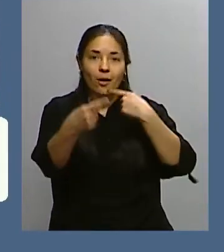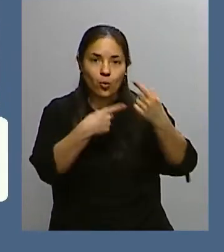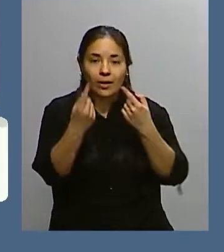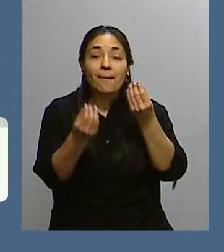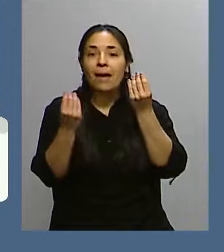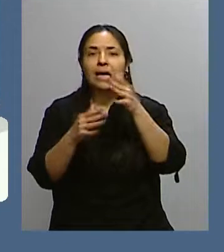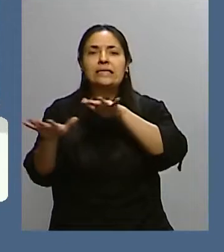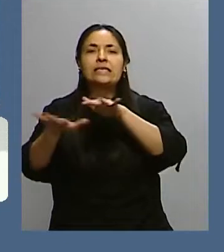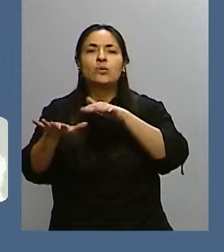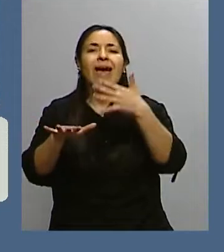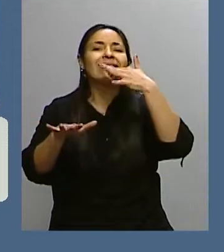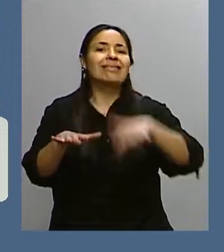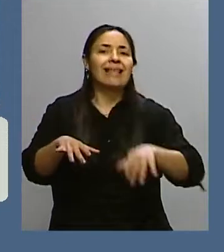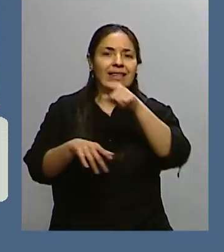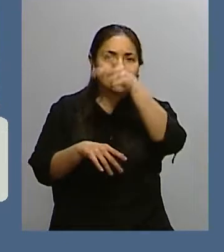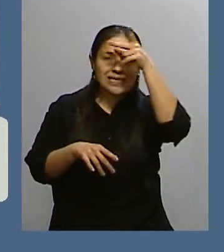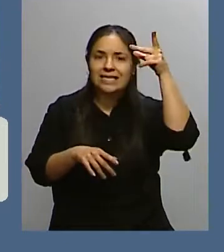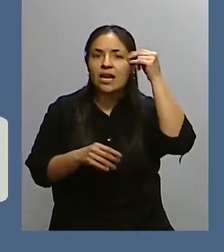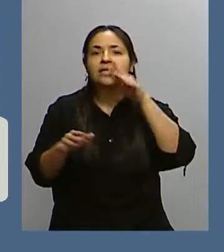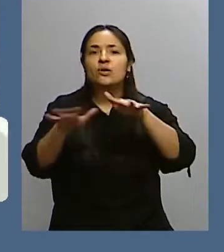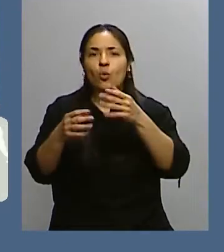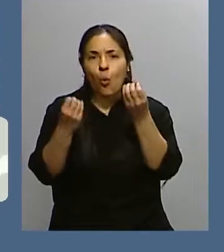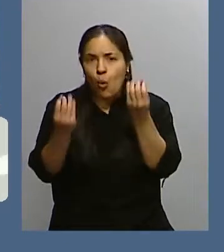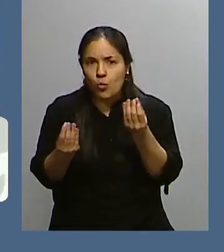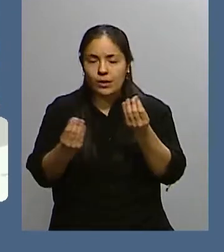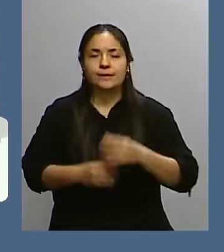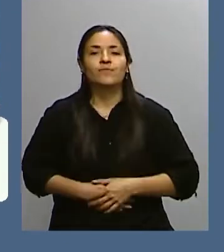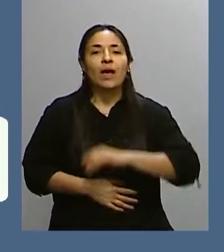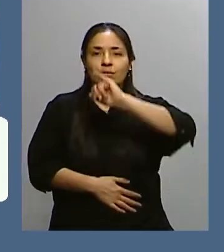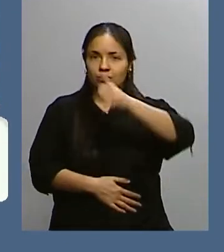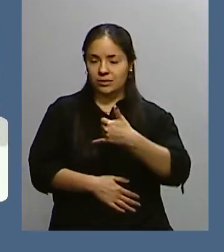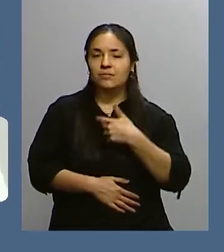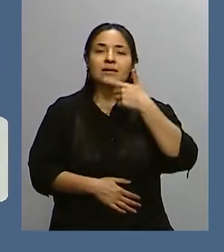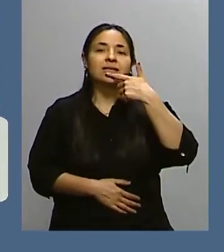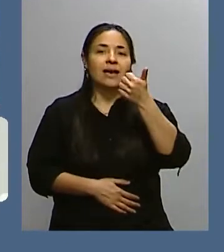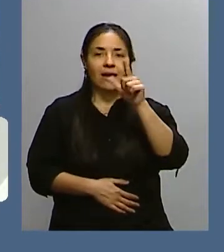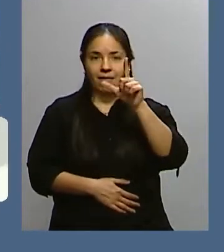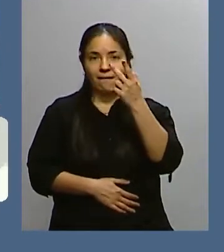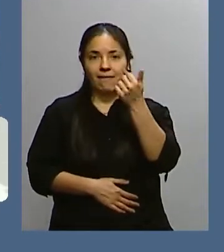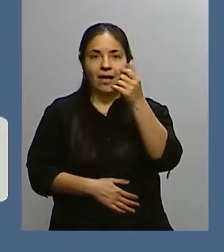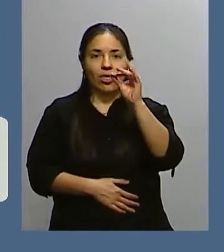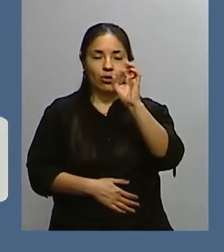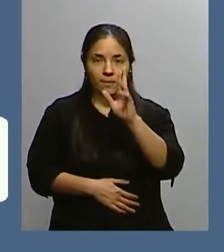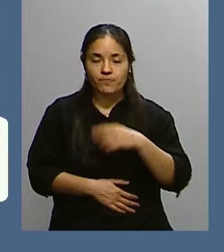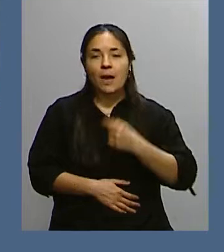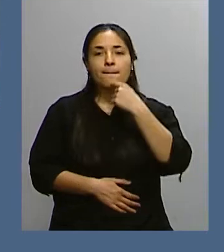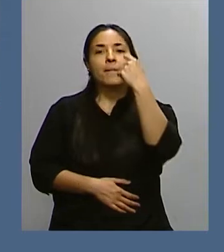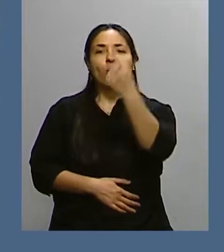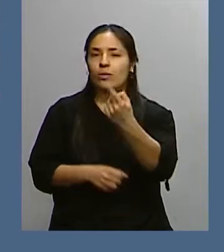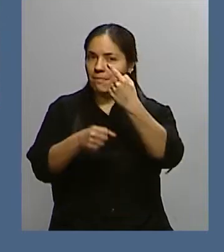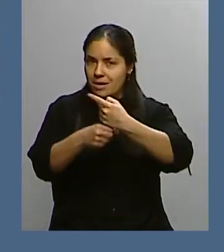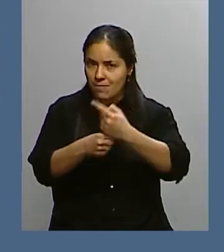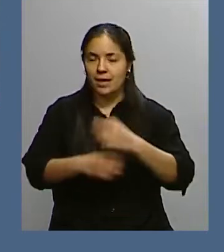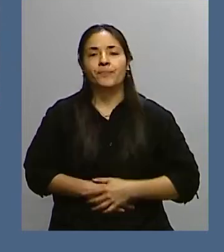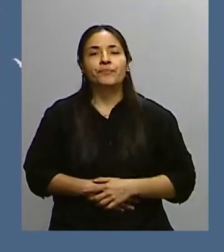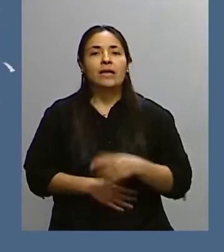lo que sucede ahí en su país con el pueblo mapuche. Anabela. Así es, Salvador. Y la primera pregunta para empezar a hablar sería, ¿cuál es